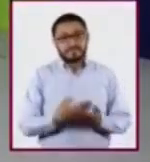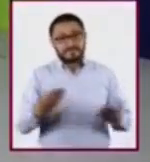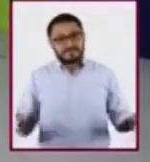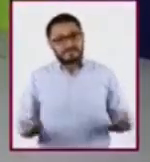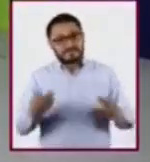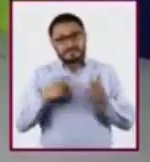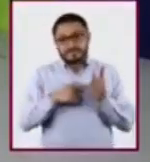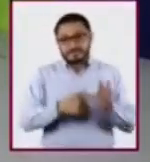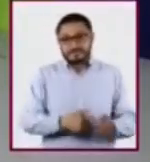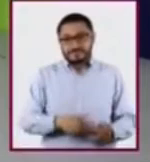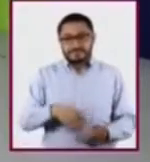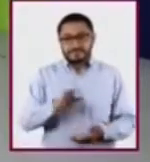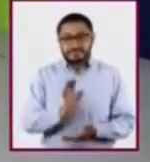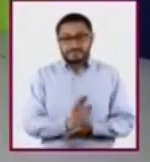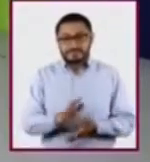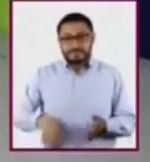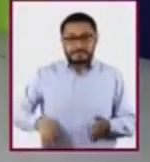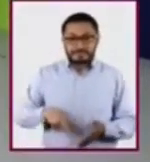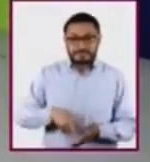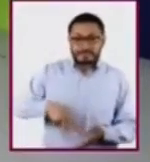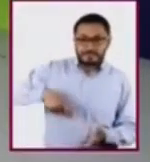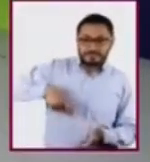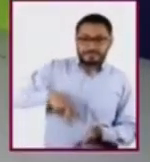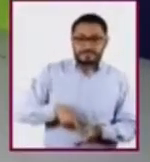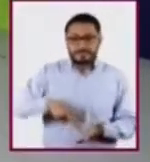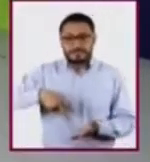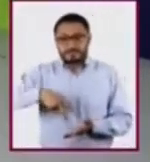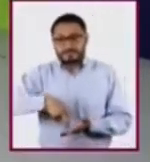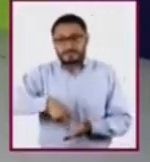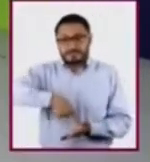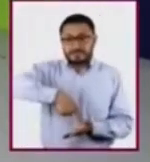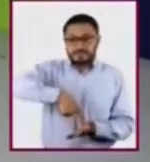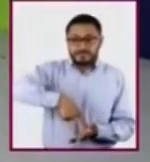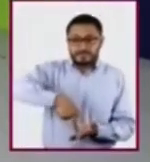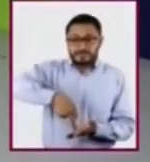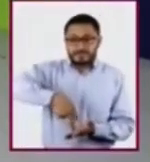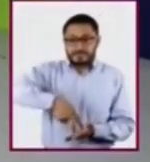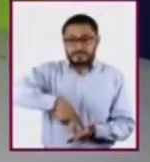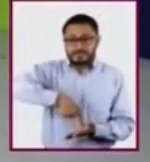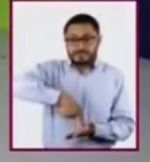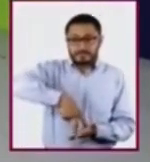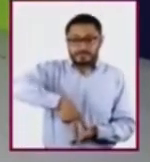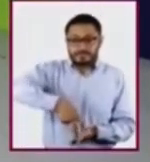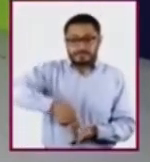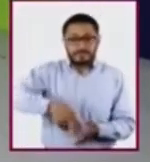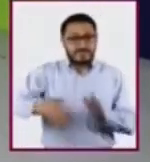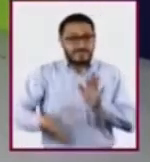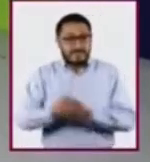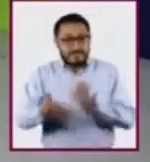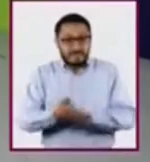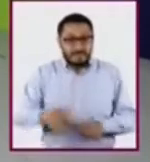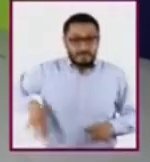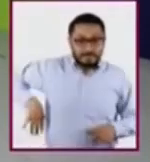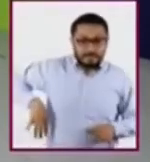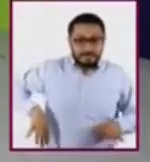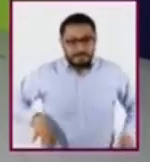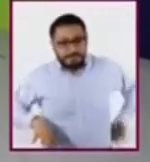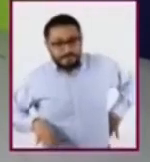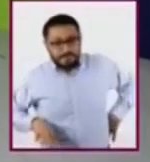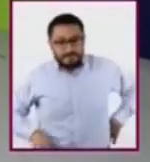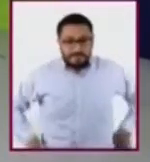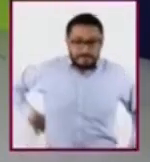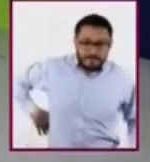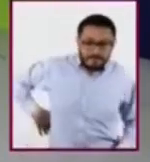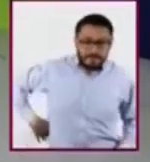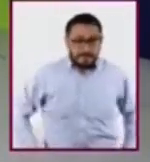ahora flexionando un talón y tocamos el pie con la mano de atrás. Muy bien, de un lado vamos con el talón y regresamos igual del otro